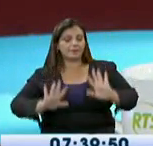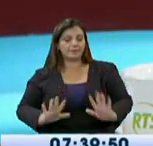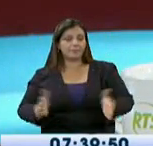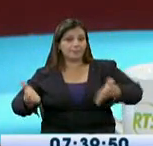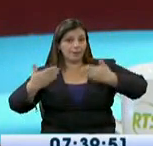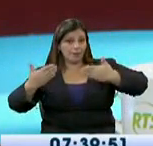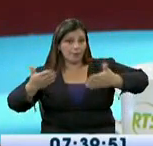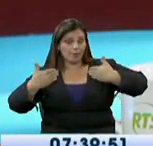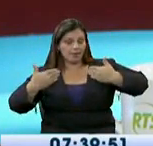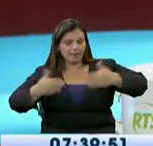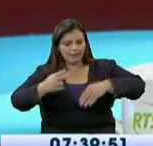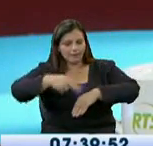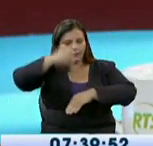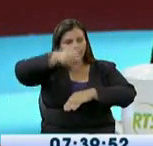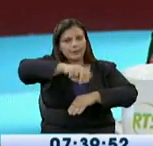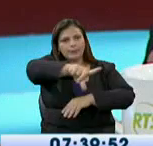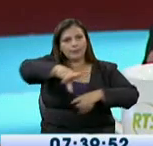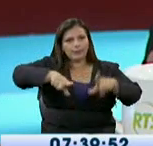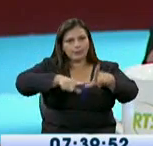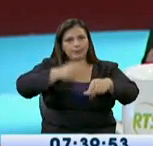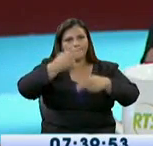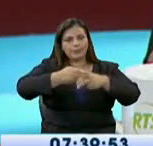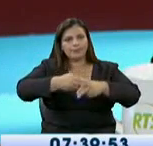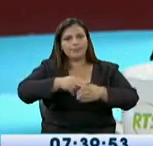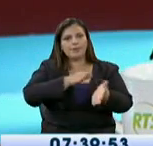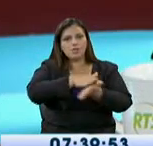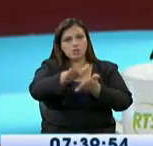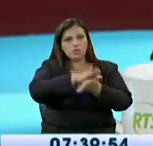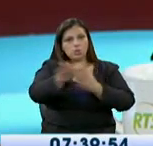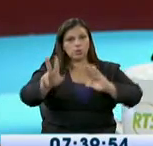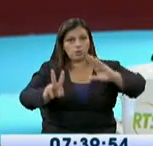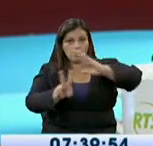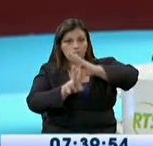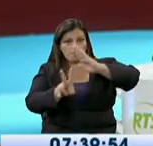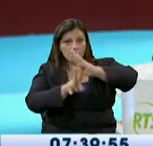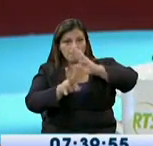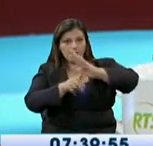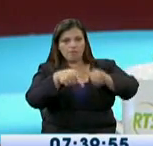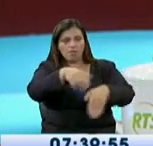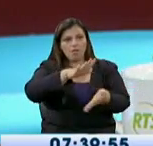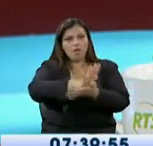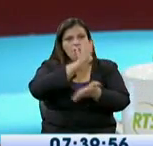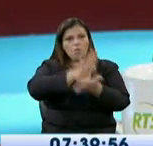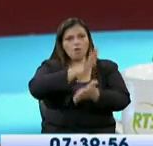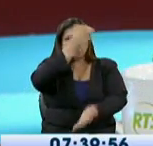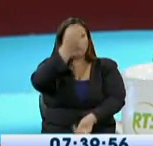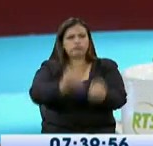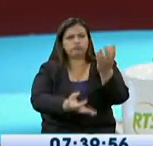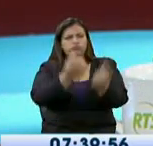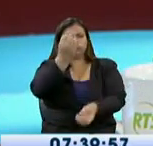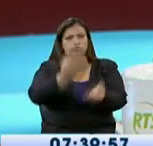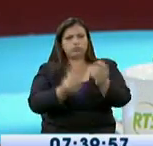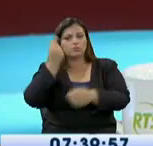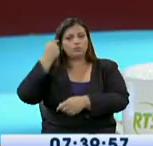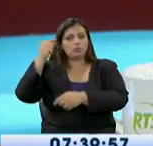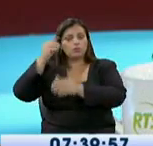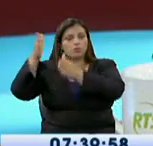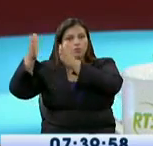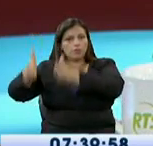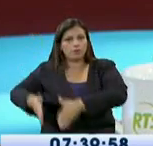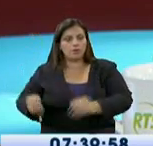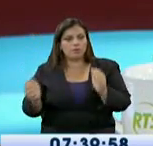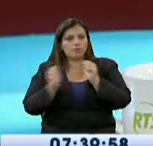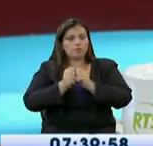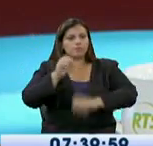sector de Socio Vivienda, al norte de Guayaquil. El gobernador Julio César Quiñones y la subsecretaria de Educación, Valentina Rivadeneira,